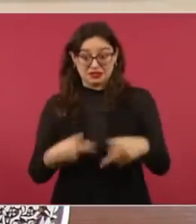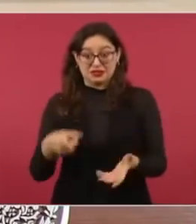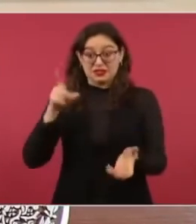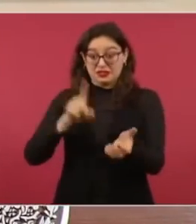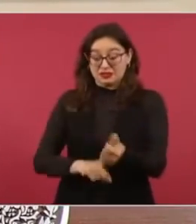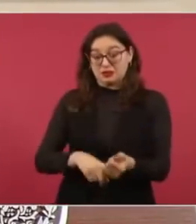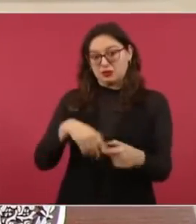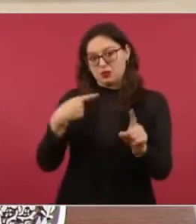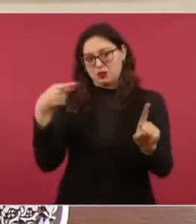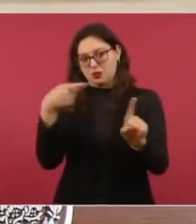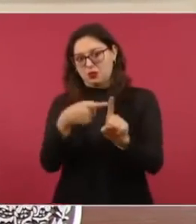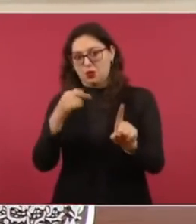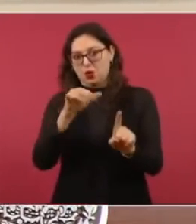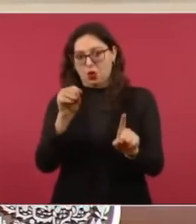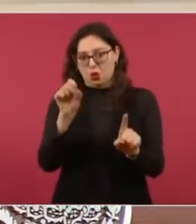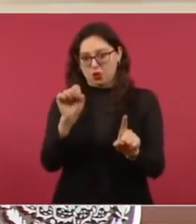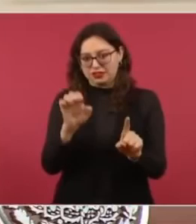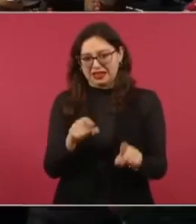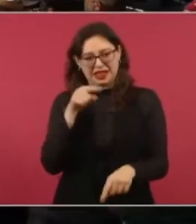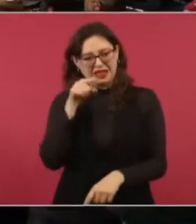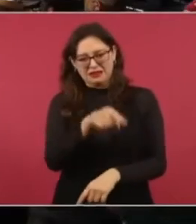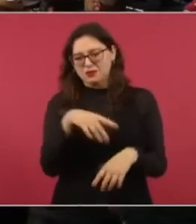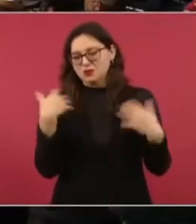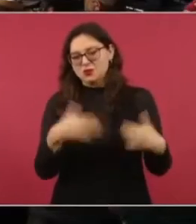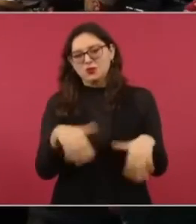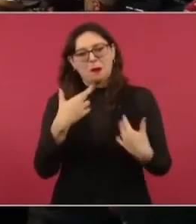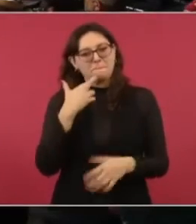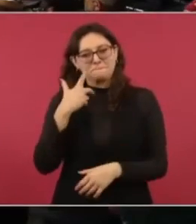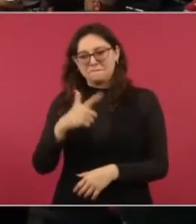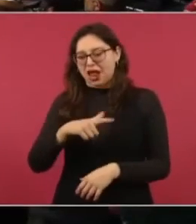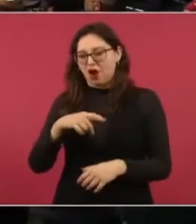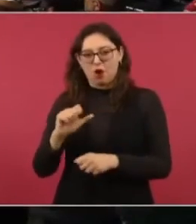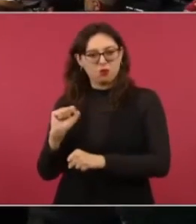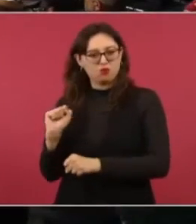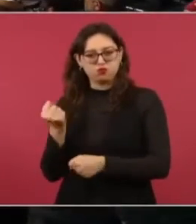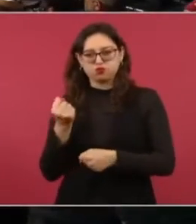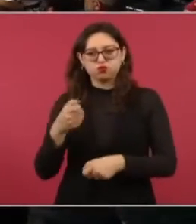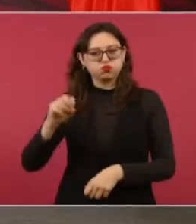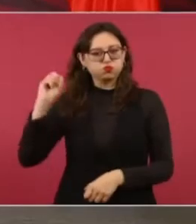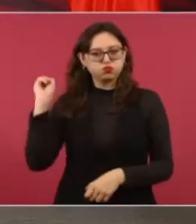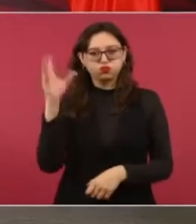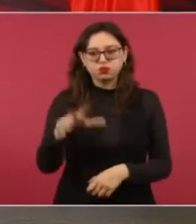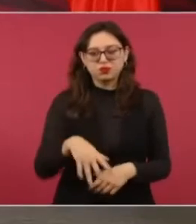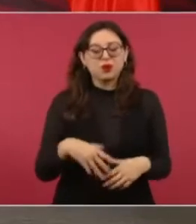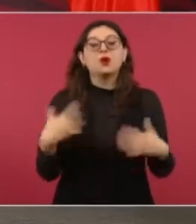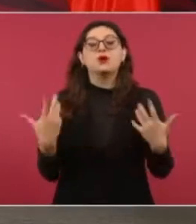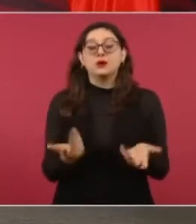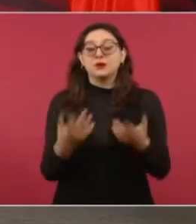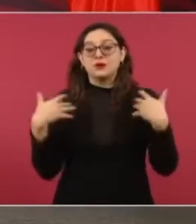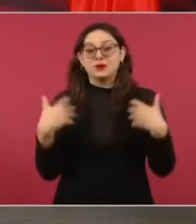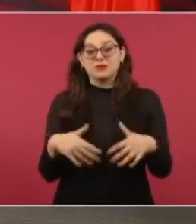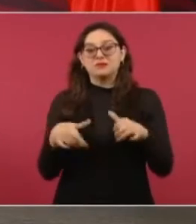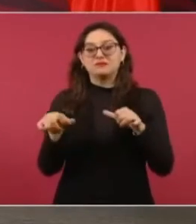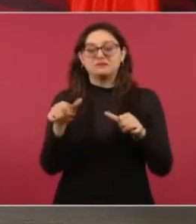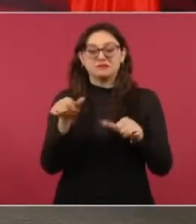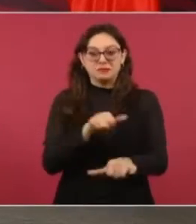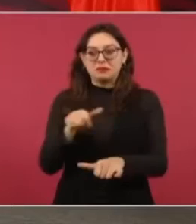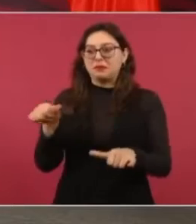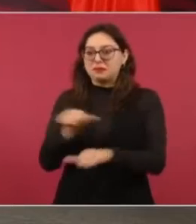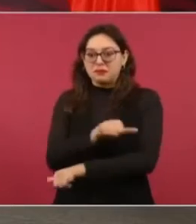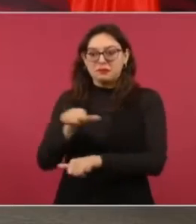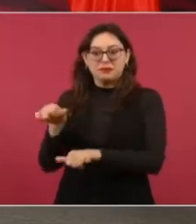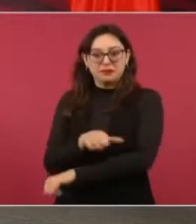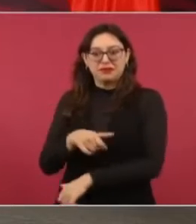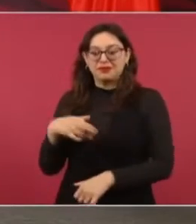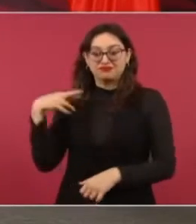José Eberto Félix como el mejor catcher del evento y Rafael Córdoba, el eléctrico, haciendo grandes relevos a la hora